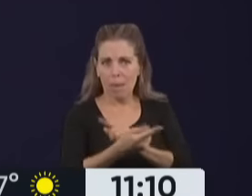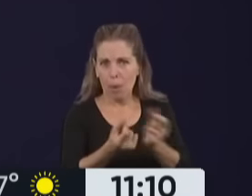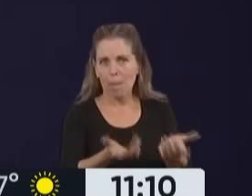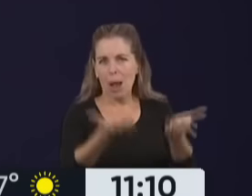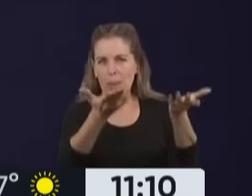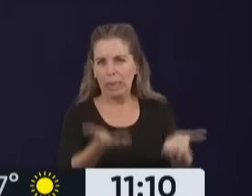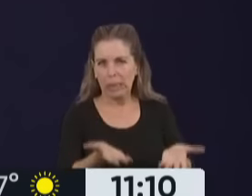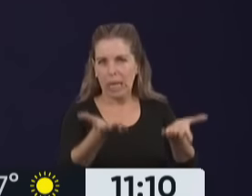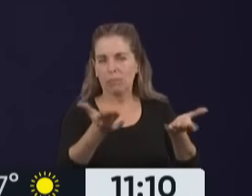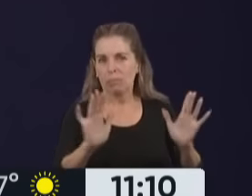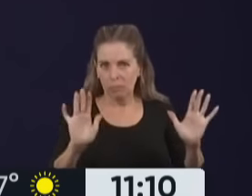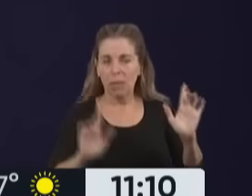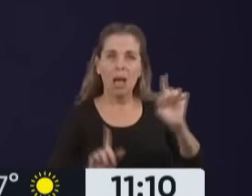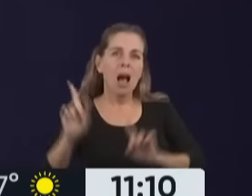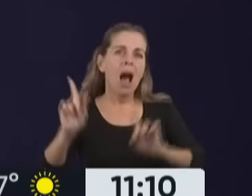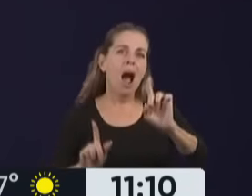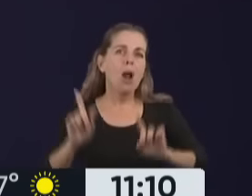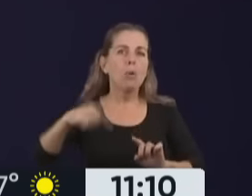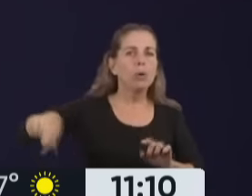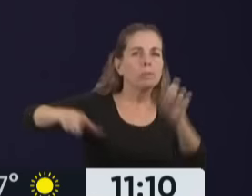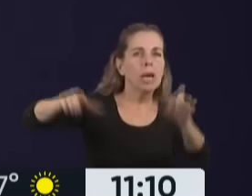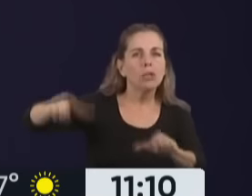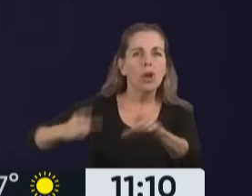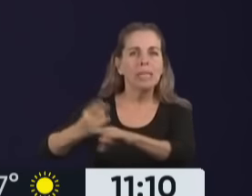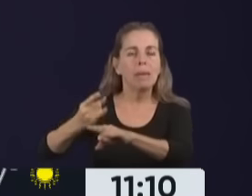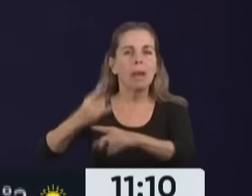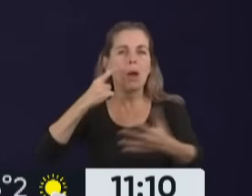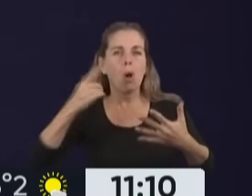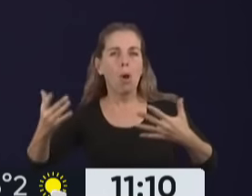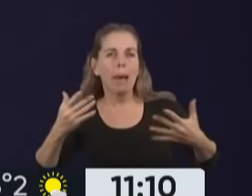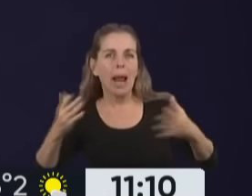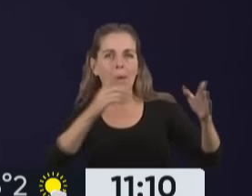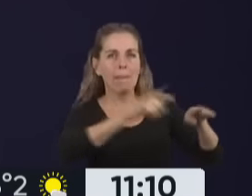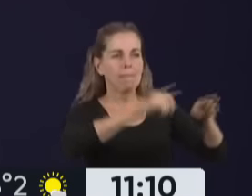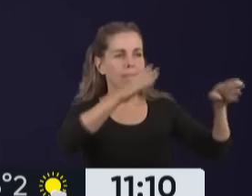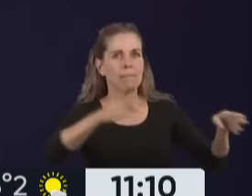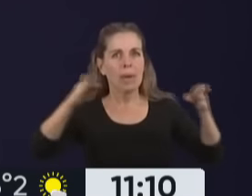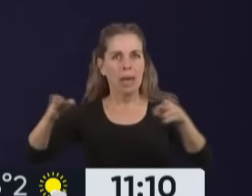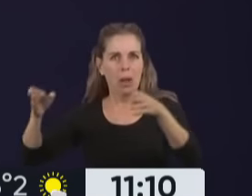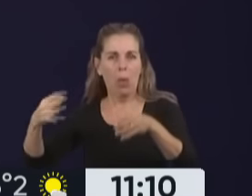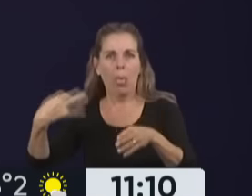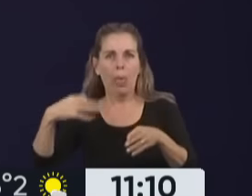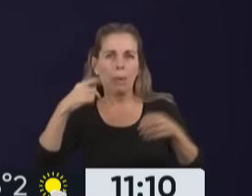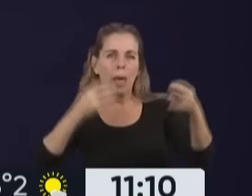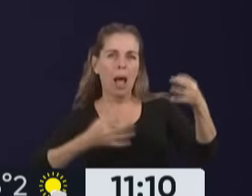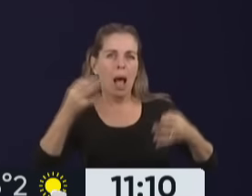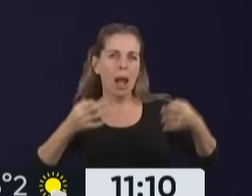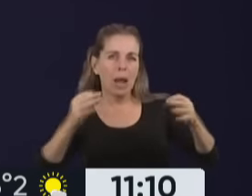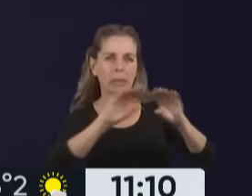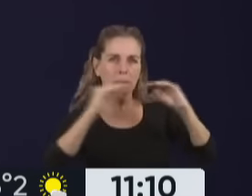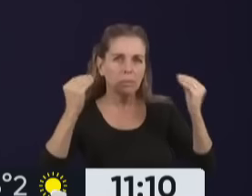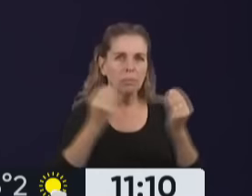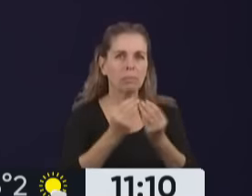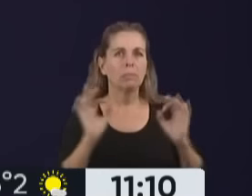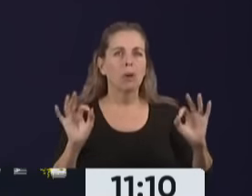algunos que hacían comparaciones entre periodos, hay que hacer el análisis completo, ¿no? De la película completa cuando